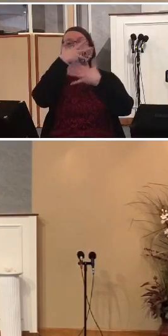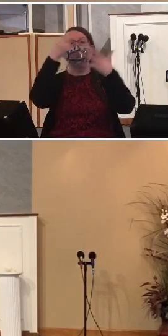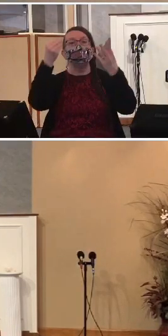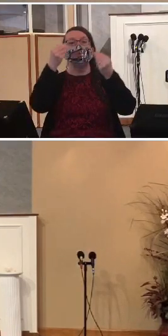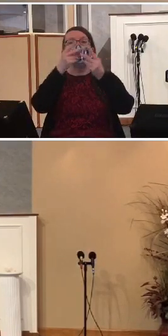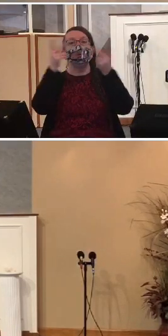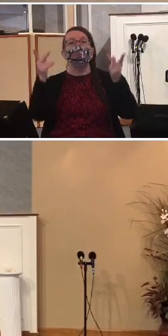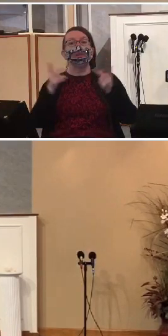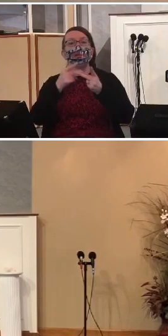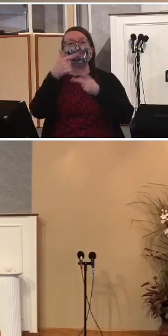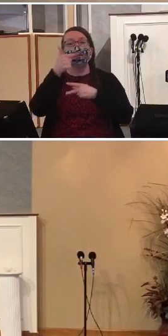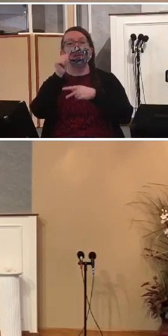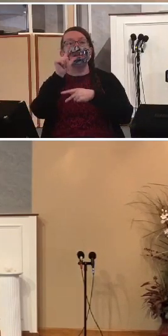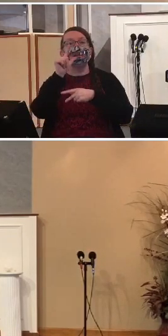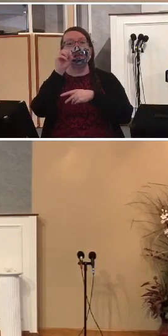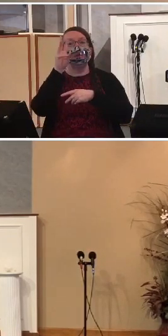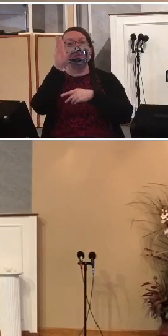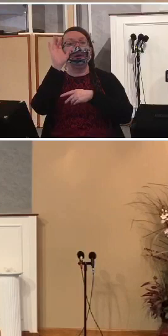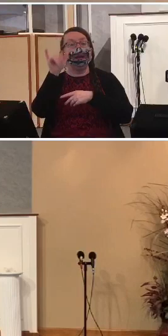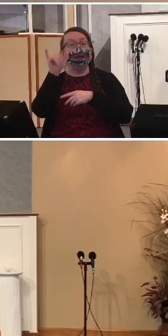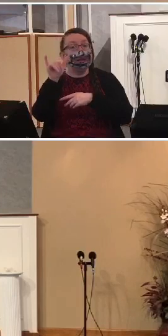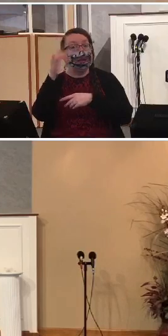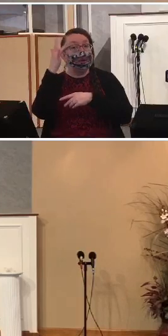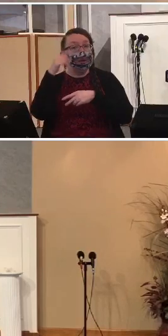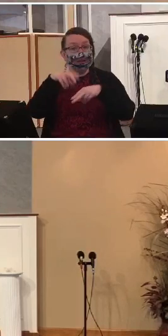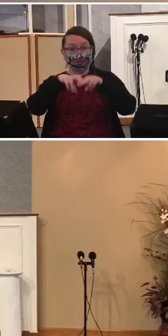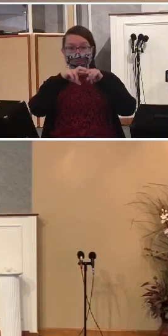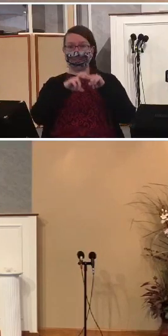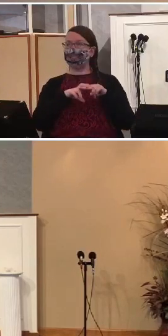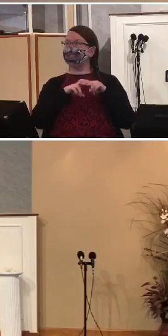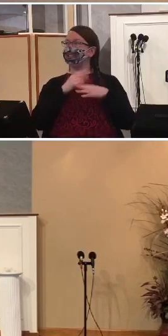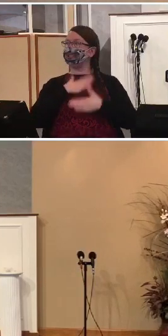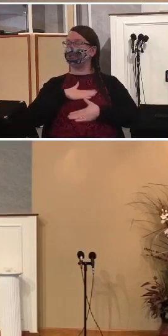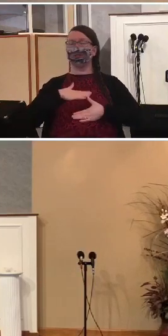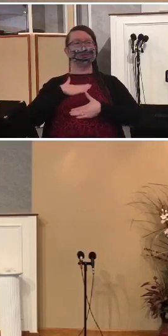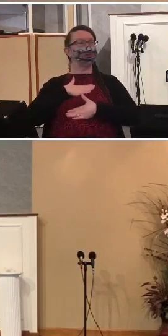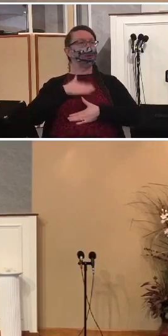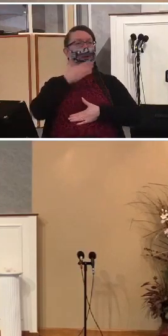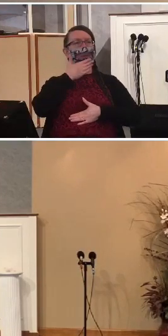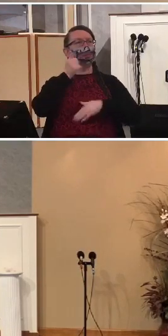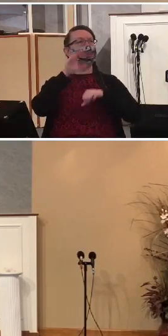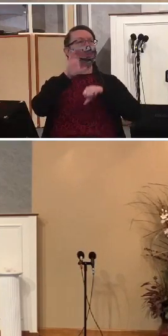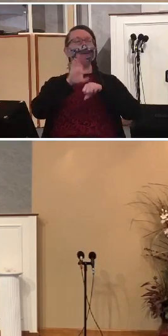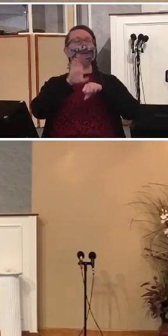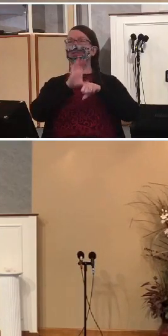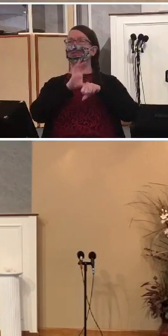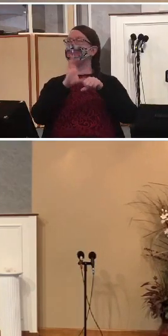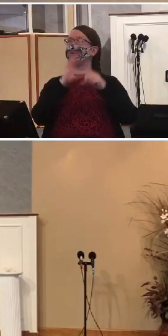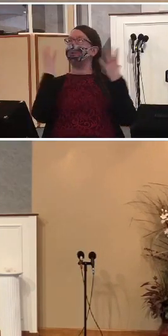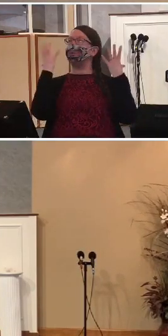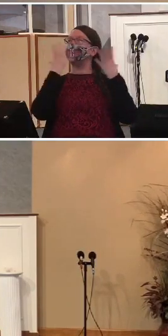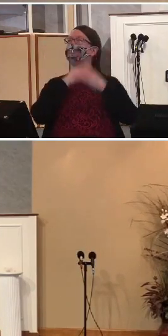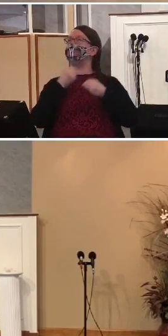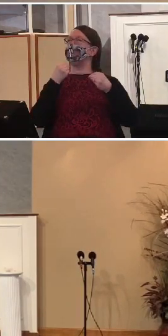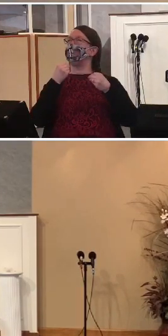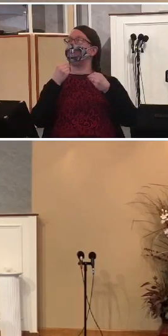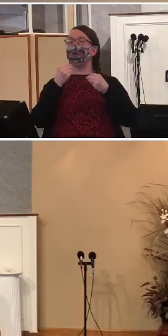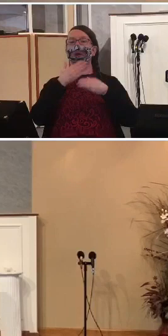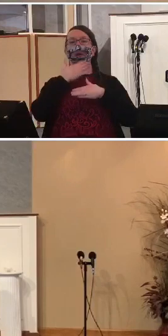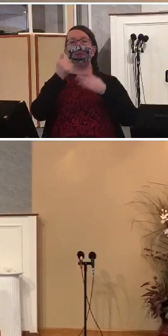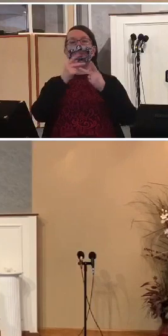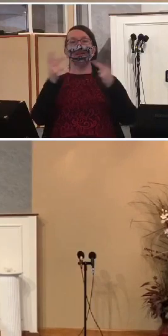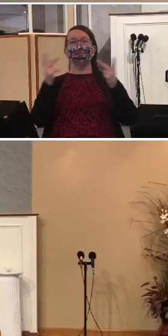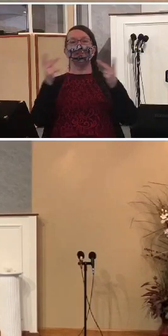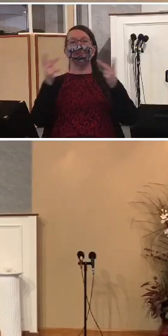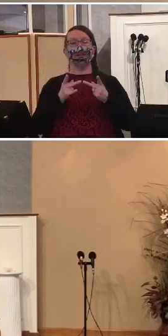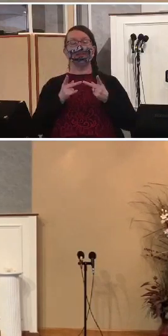esta hermosa locación en Galloway? No es para que nosotros nos sentamos allá y decir que nosotros tenemos la mejor iglesia en el distrito